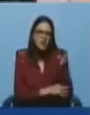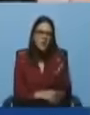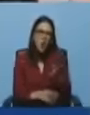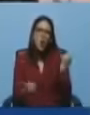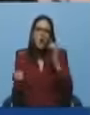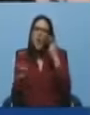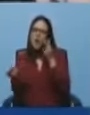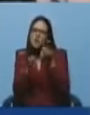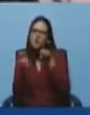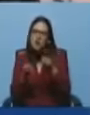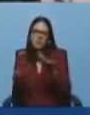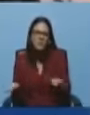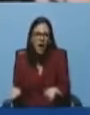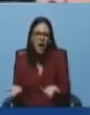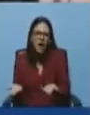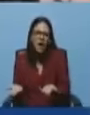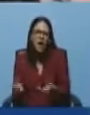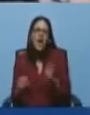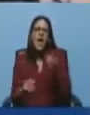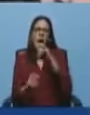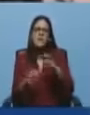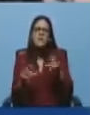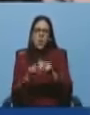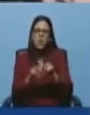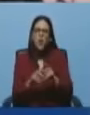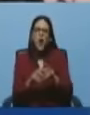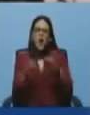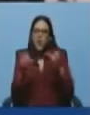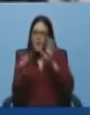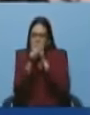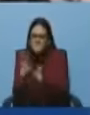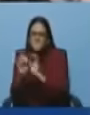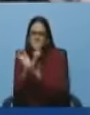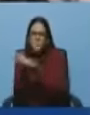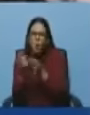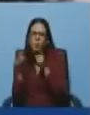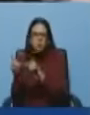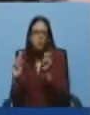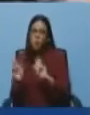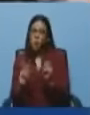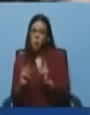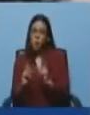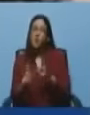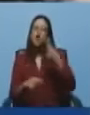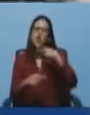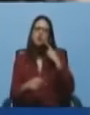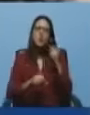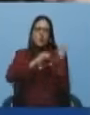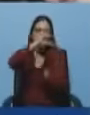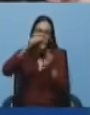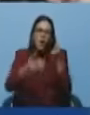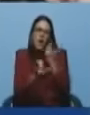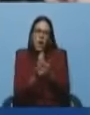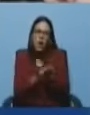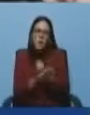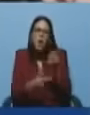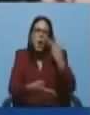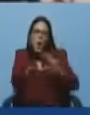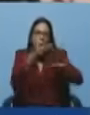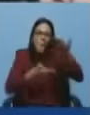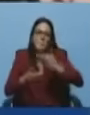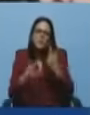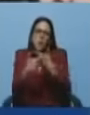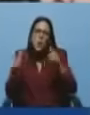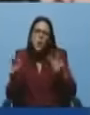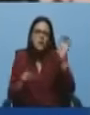los chantajes, al hegemonicismo, sino una economía que se maneje en base a la cooperación, al comercio verdaderamente